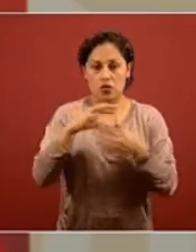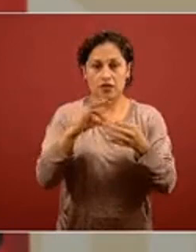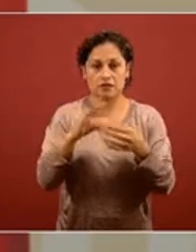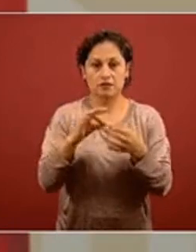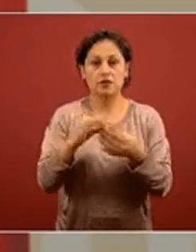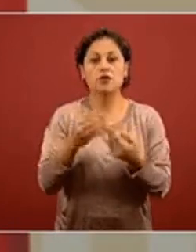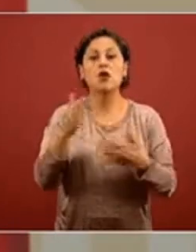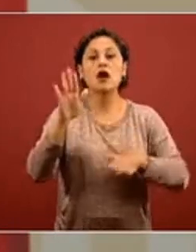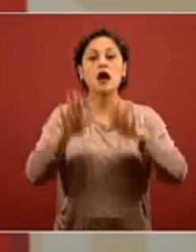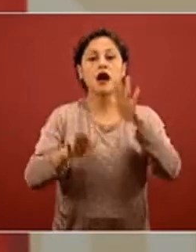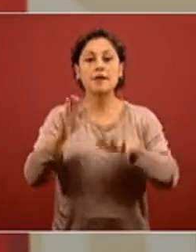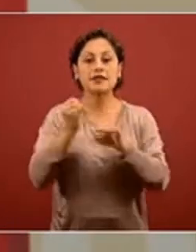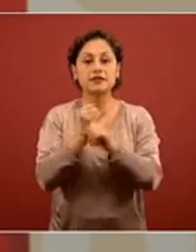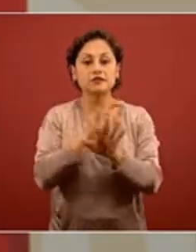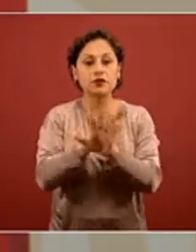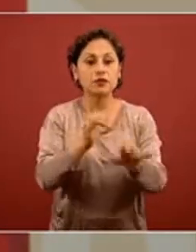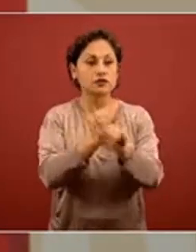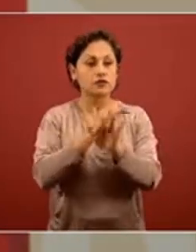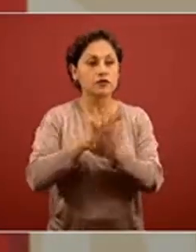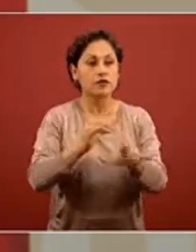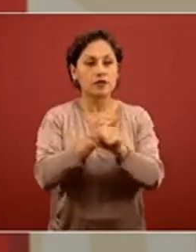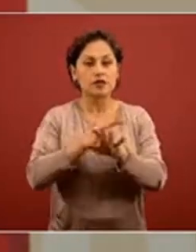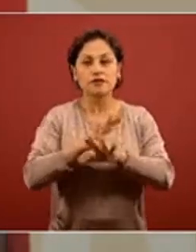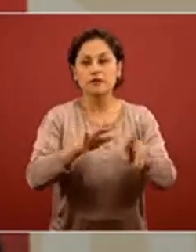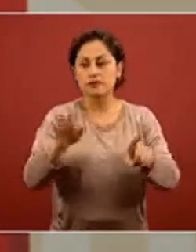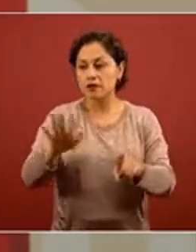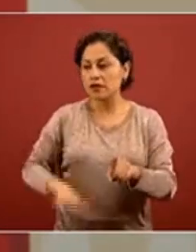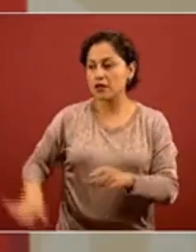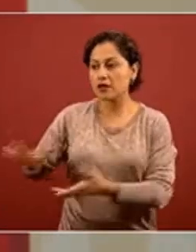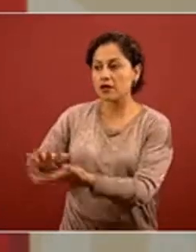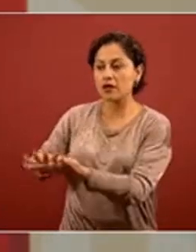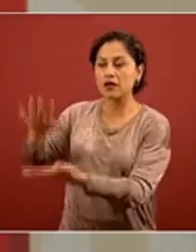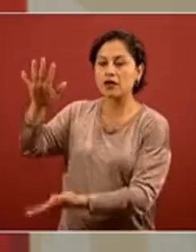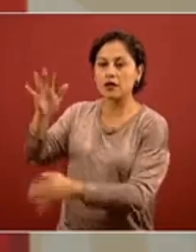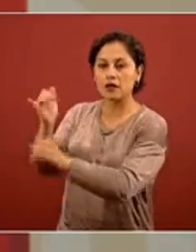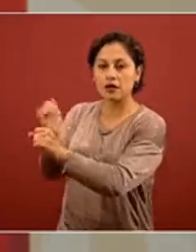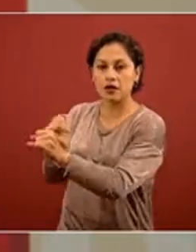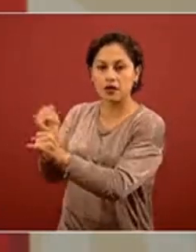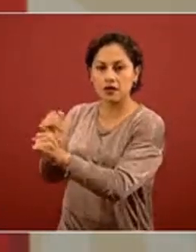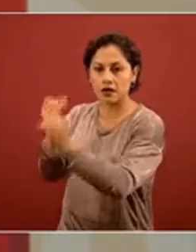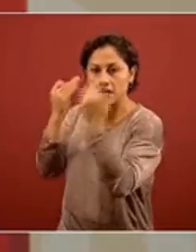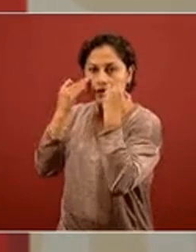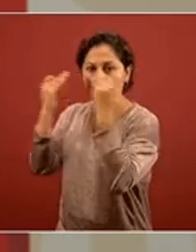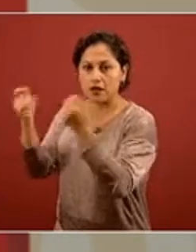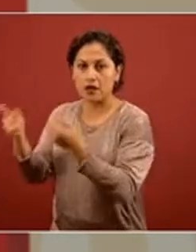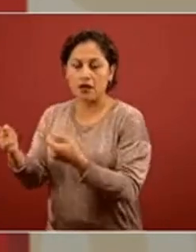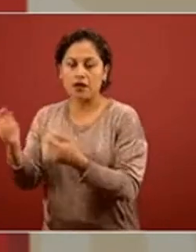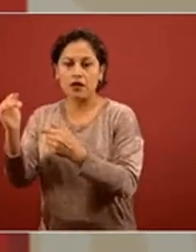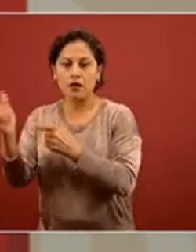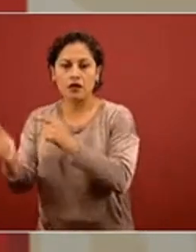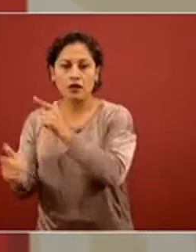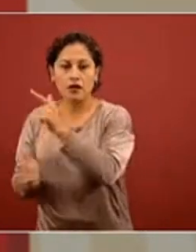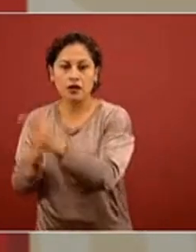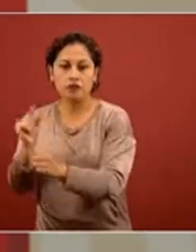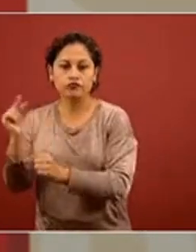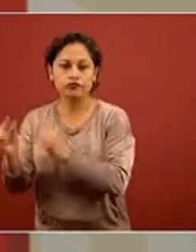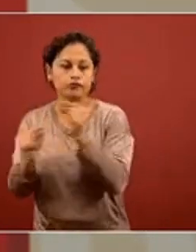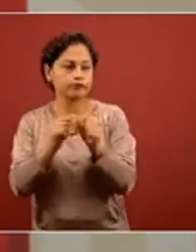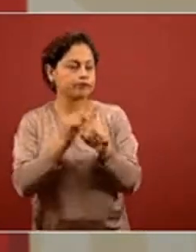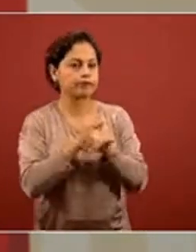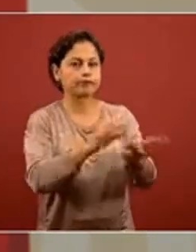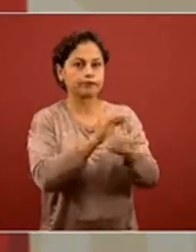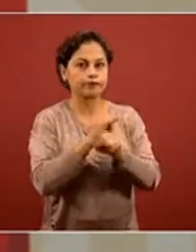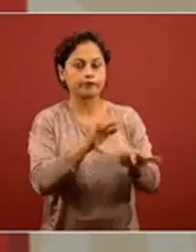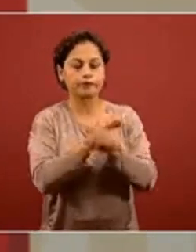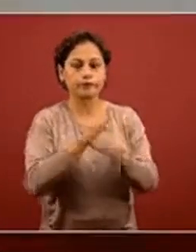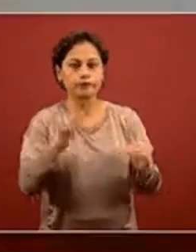a veces va a una velocidad más grande que la robustez de la evidencia científica. Efectivamente, en las conferencias de prensa de la